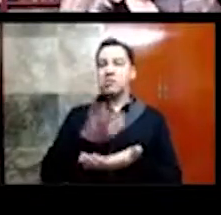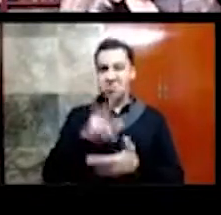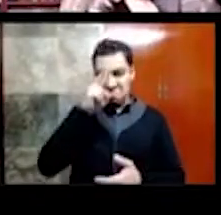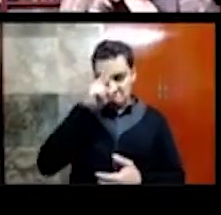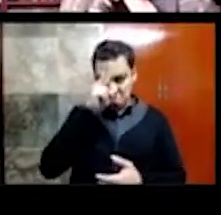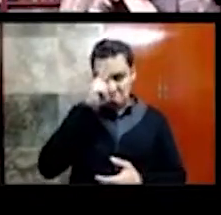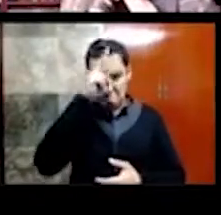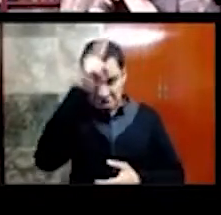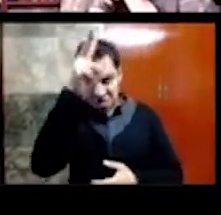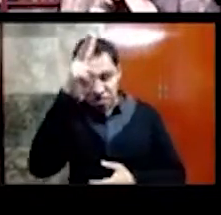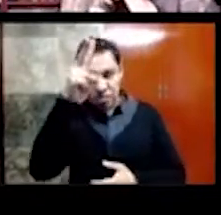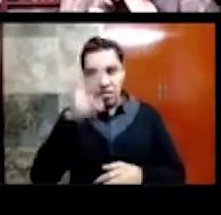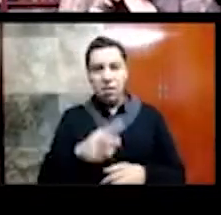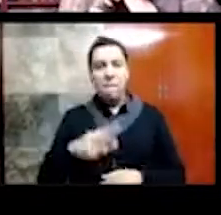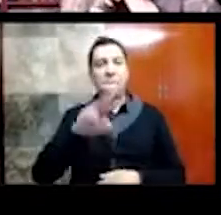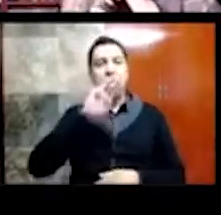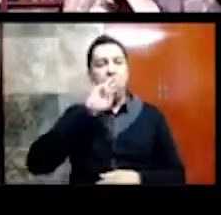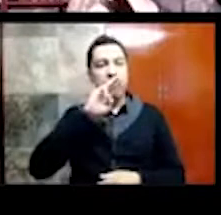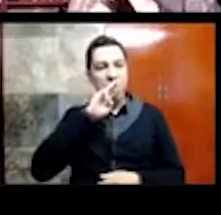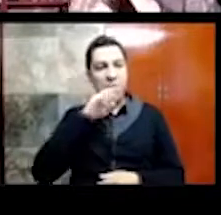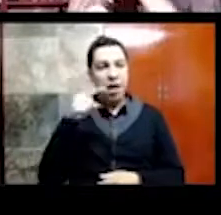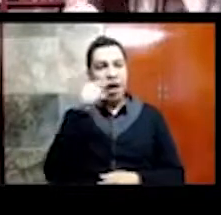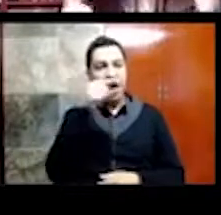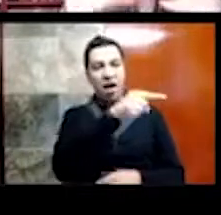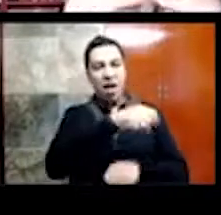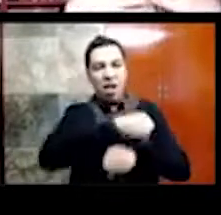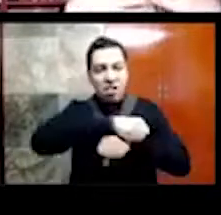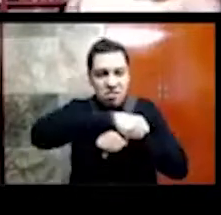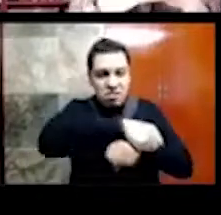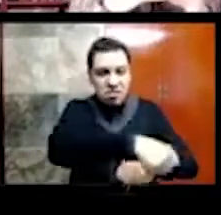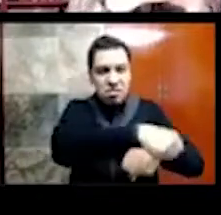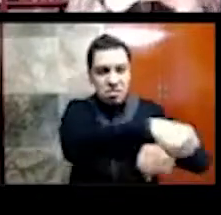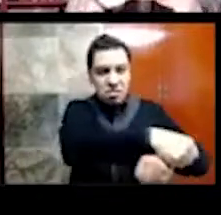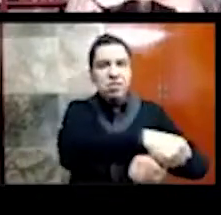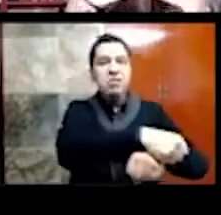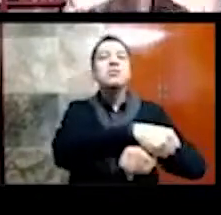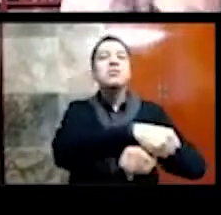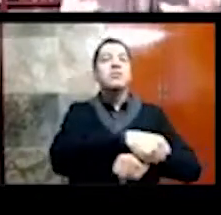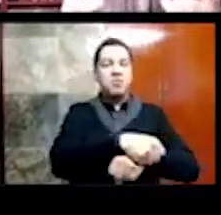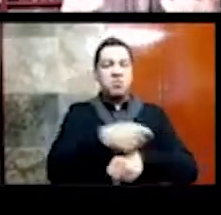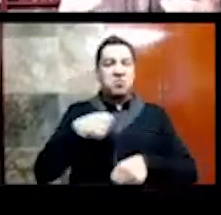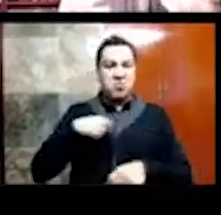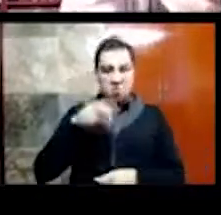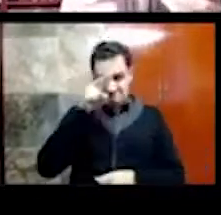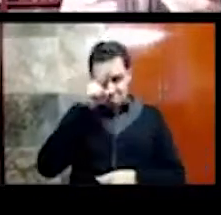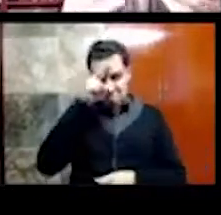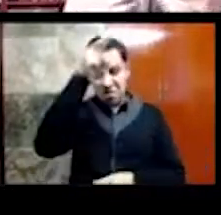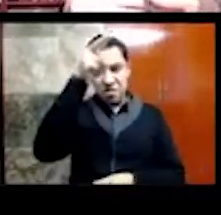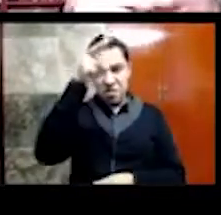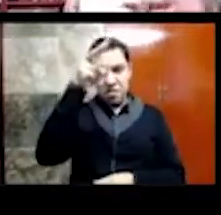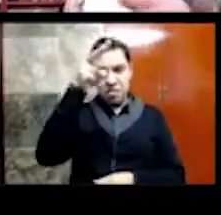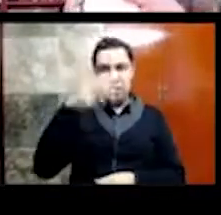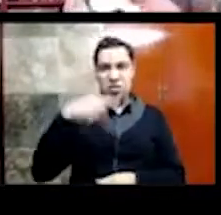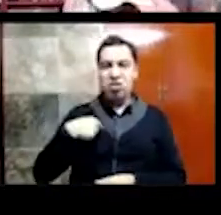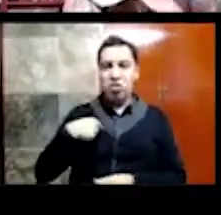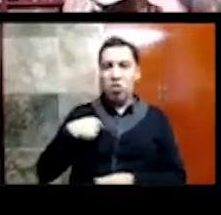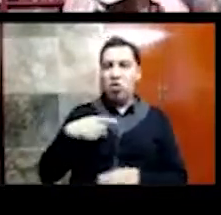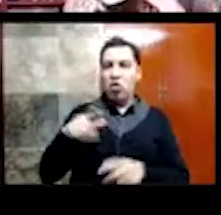mítico con su tío, lo derrota a su tío, lo sacrifica a su tío y le saca el corazón.